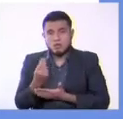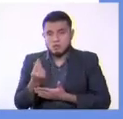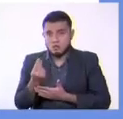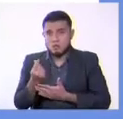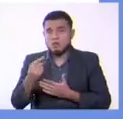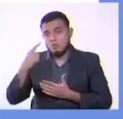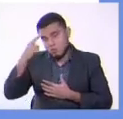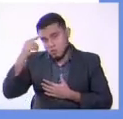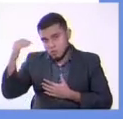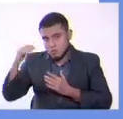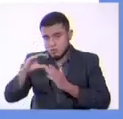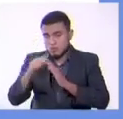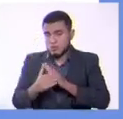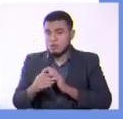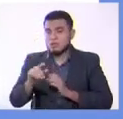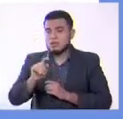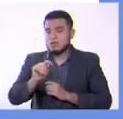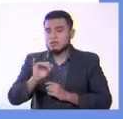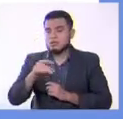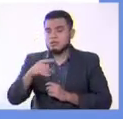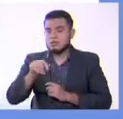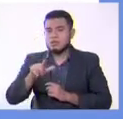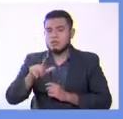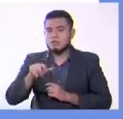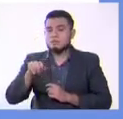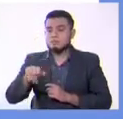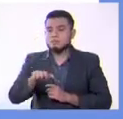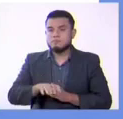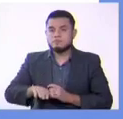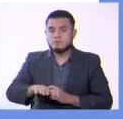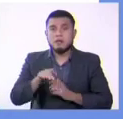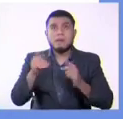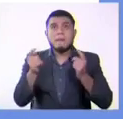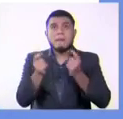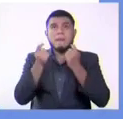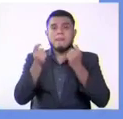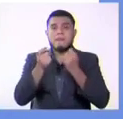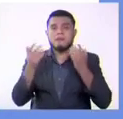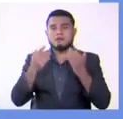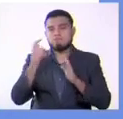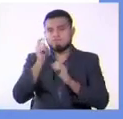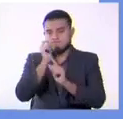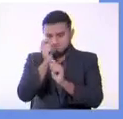de Tikal en la región. Y para celebrarlo, hace su retrato